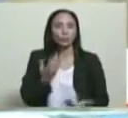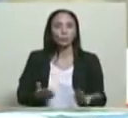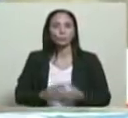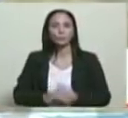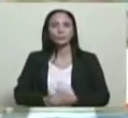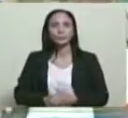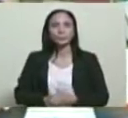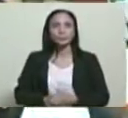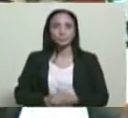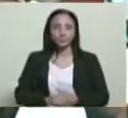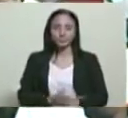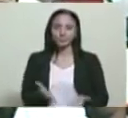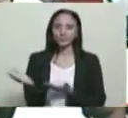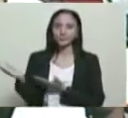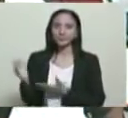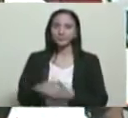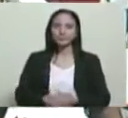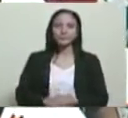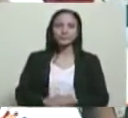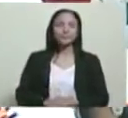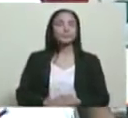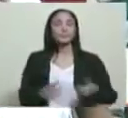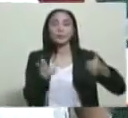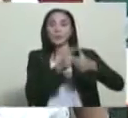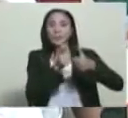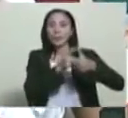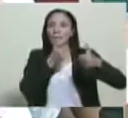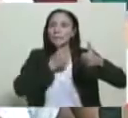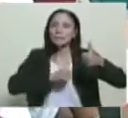patriota. Adelante, presidente. Resistir,